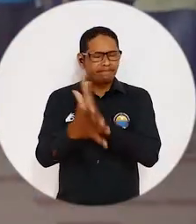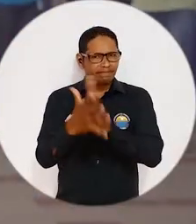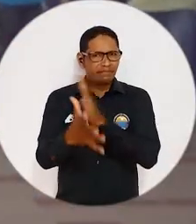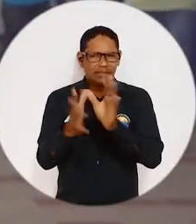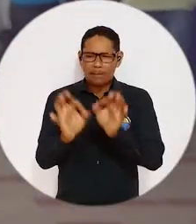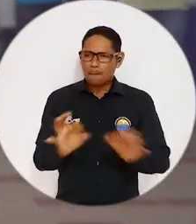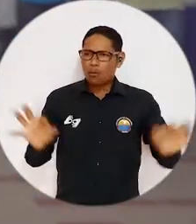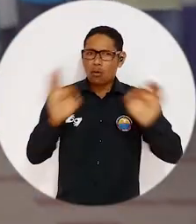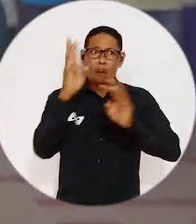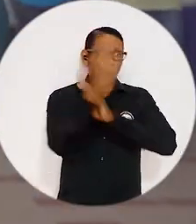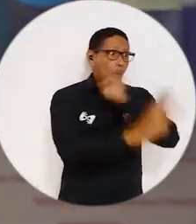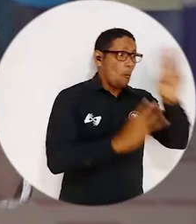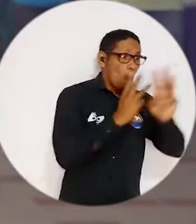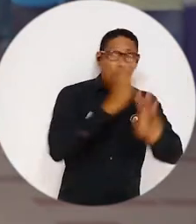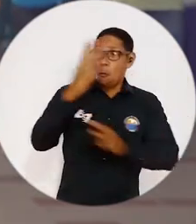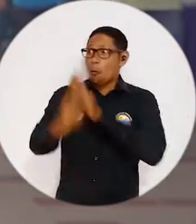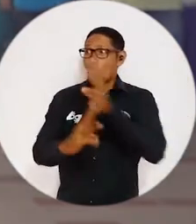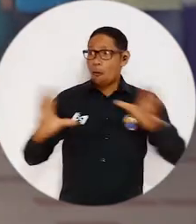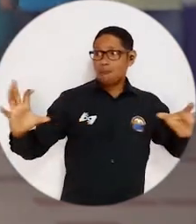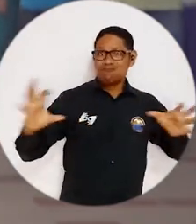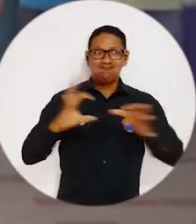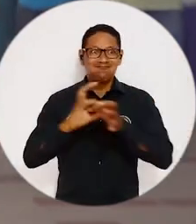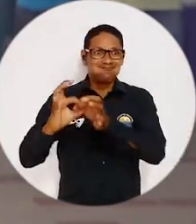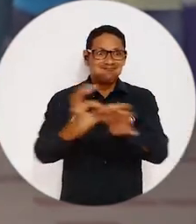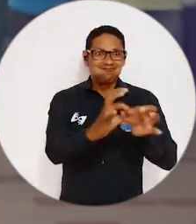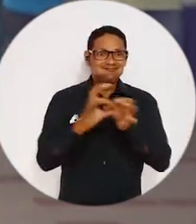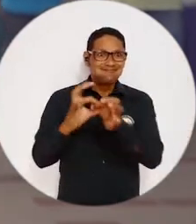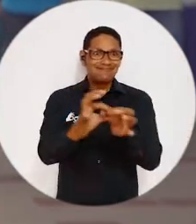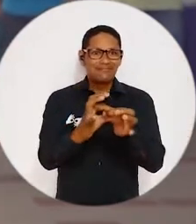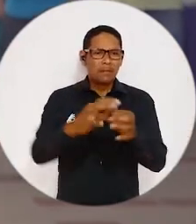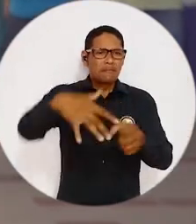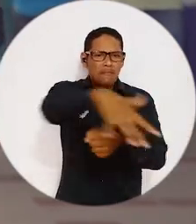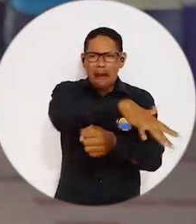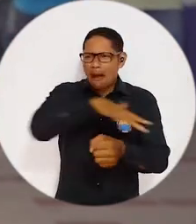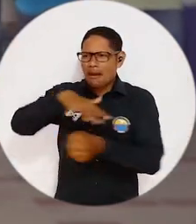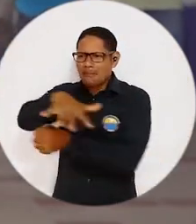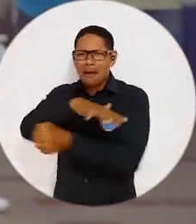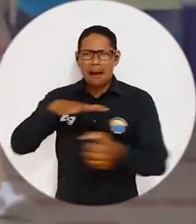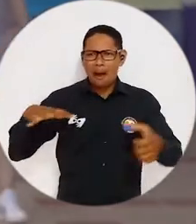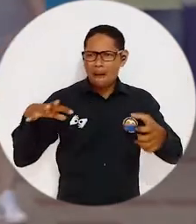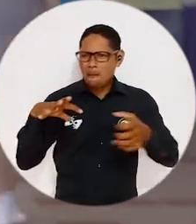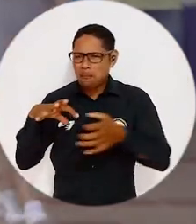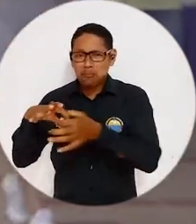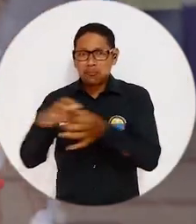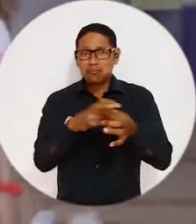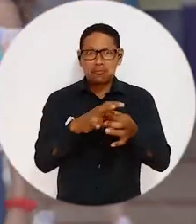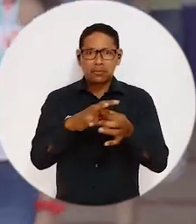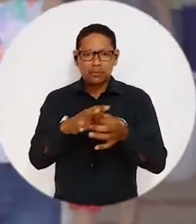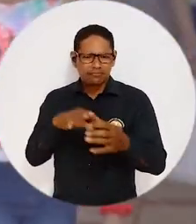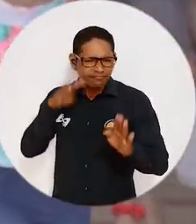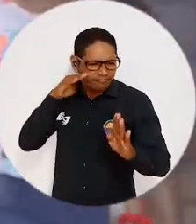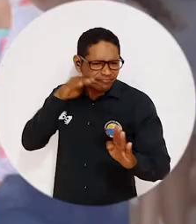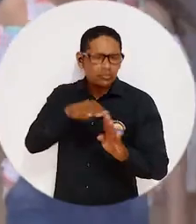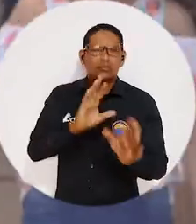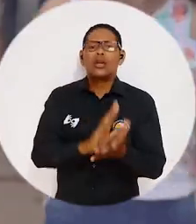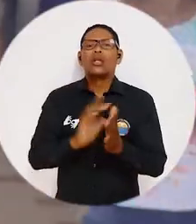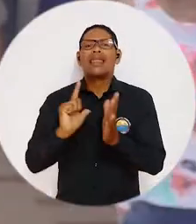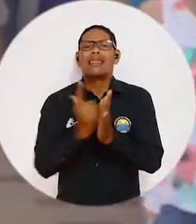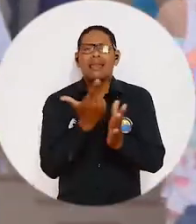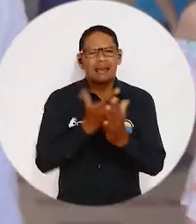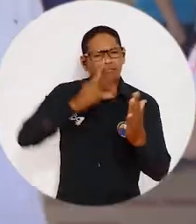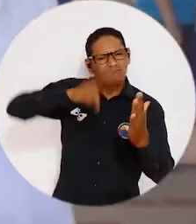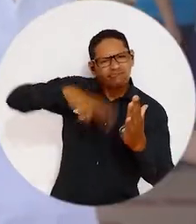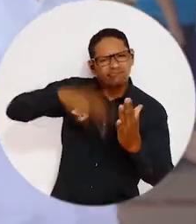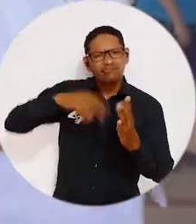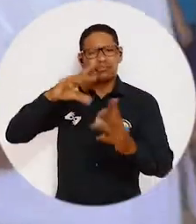más bonito que nos deja es la unión de mundos, la unión de escenarios alrededor de la